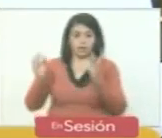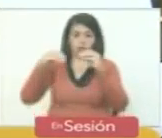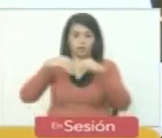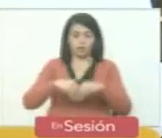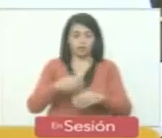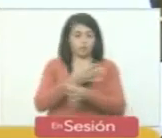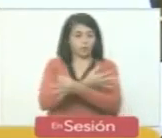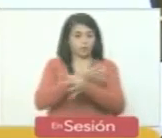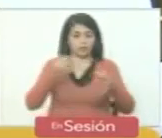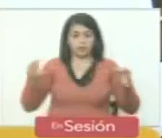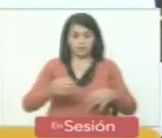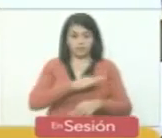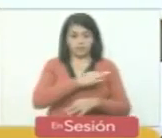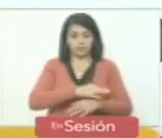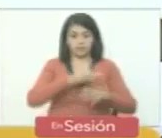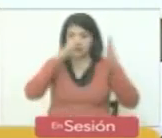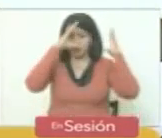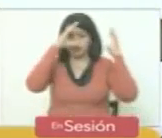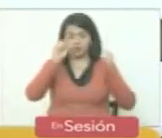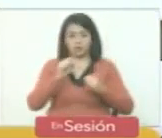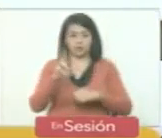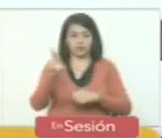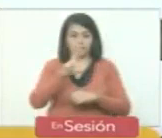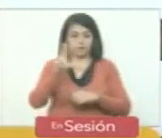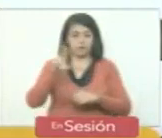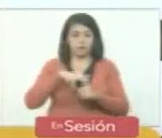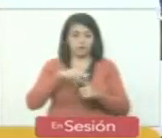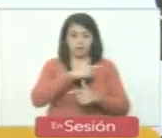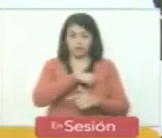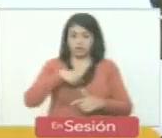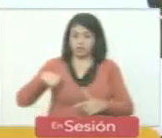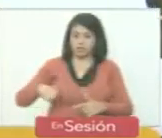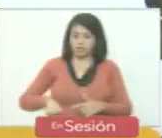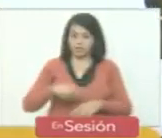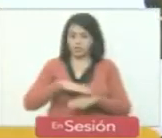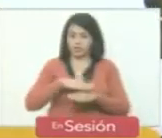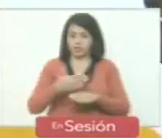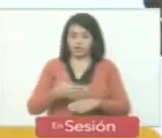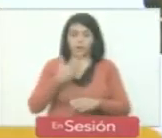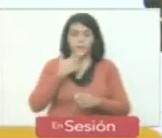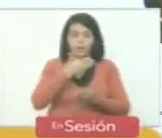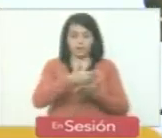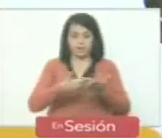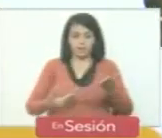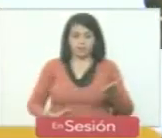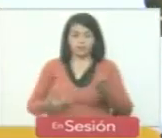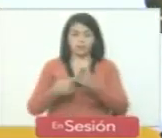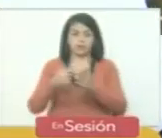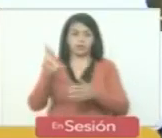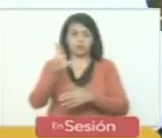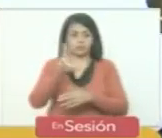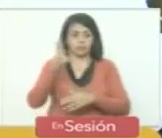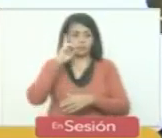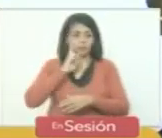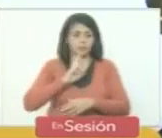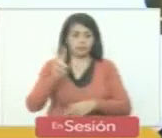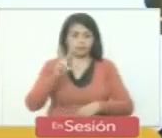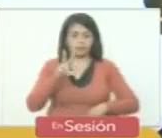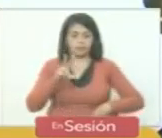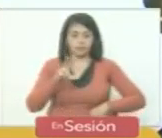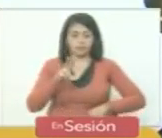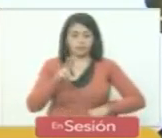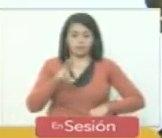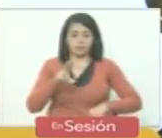al excelentísimo señor embajador de la República Popular China, acreditado ante la República Bolivariana de